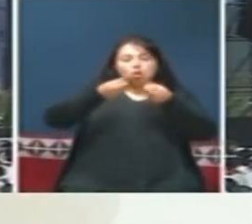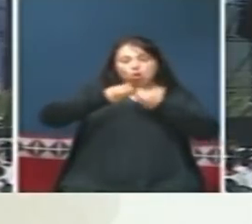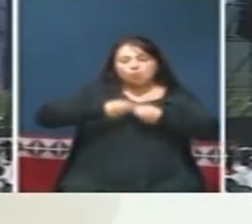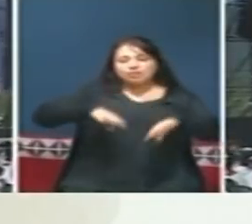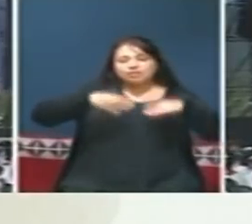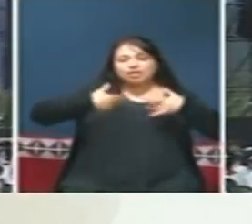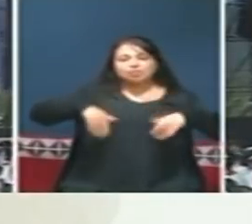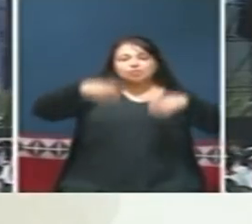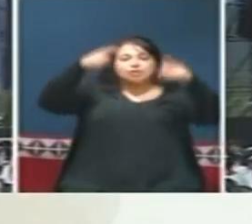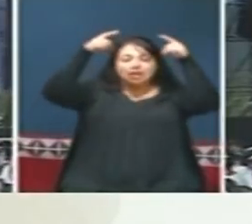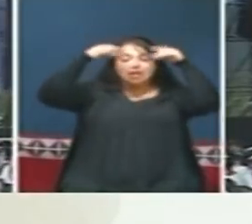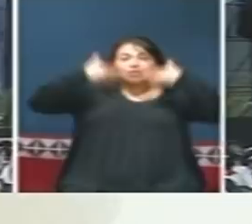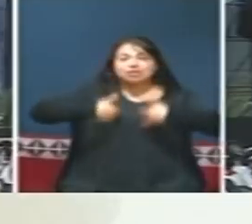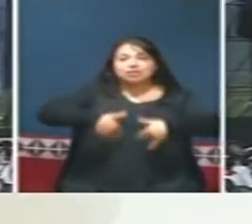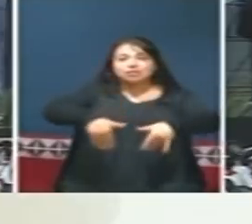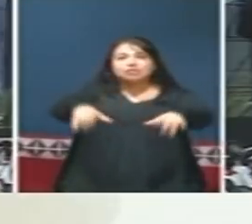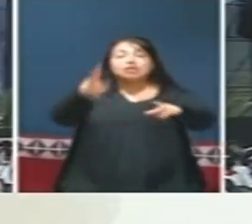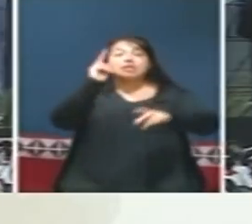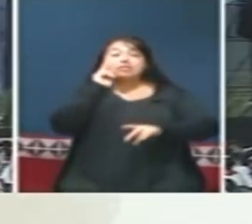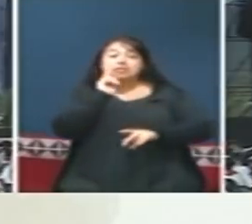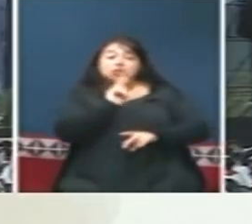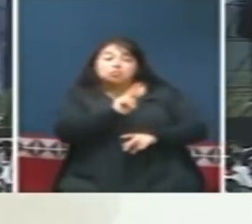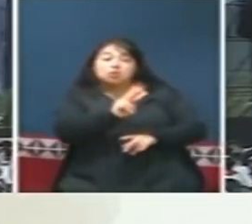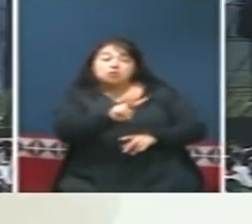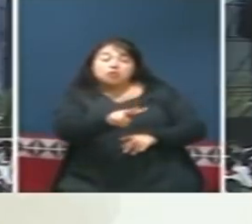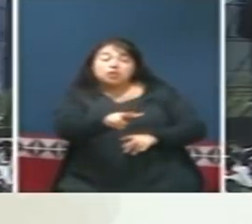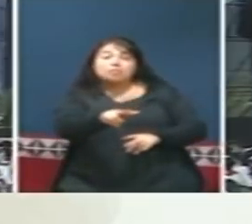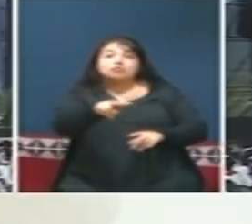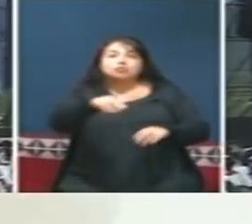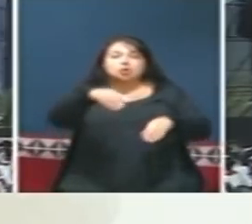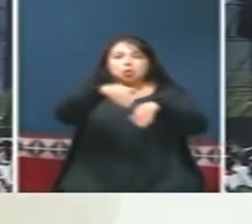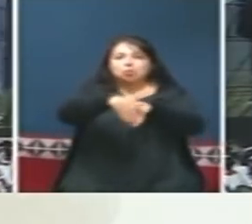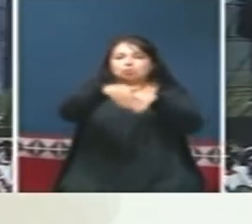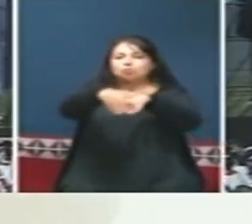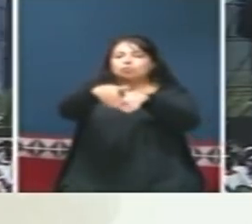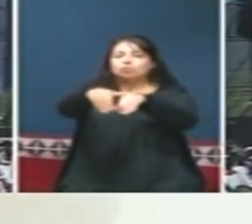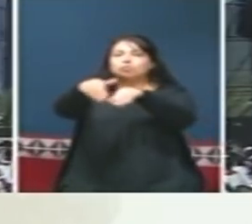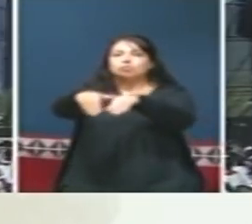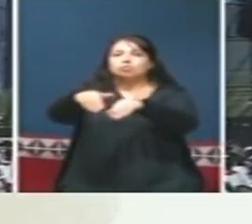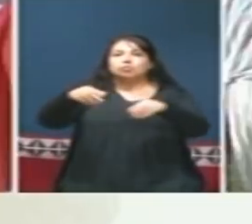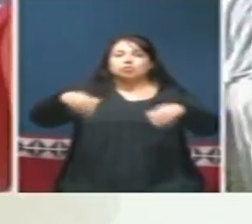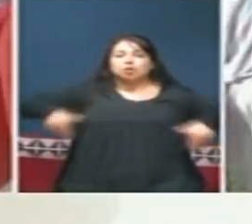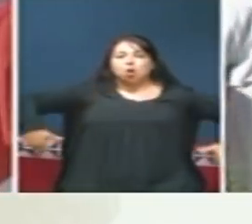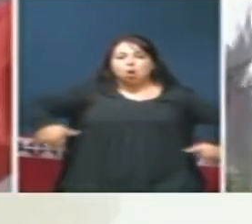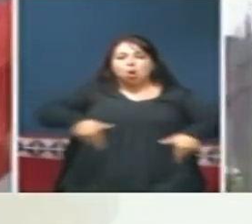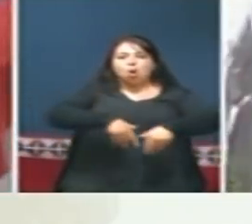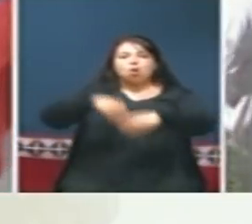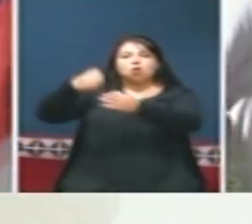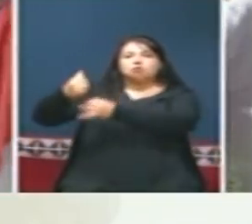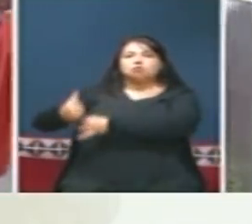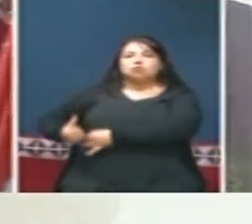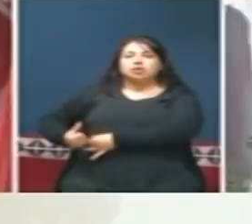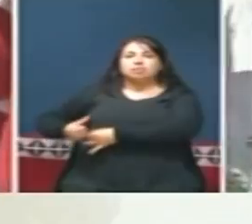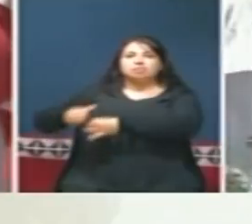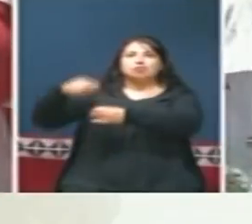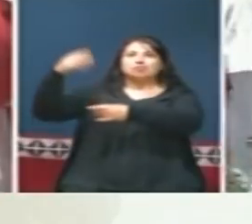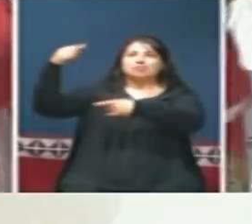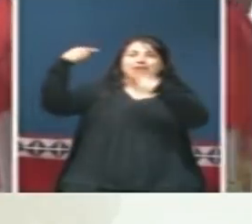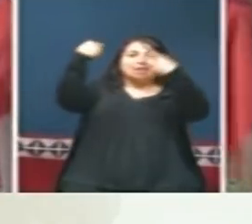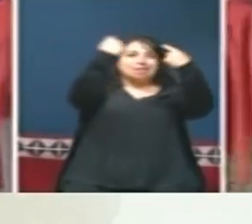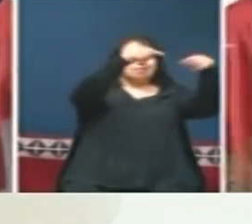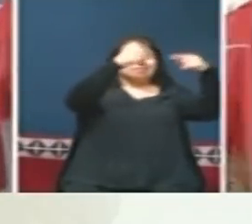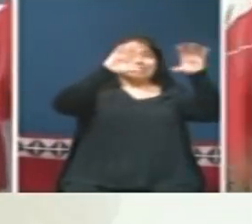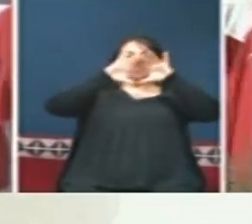entrada. Como vemos en imágenes, una gran cantidad de obispos que nos visitan desde distintas partes del mundo.